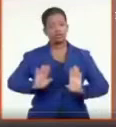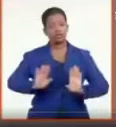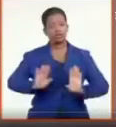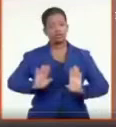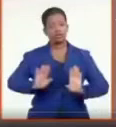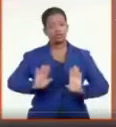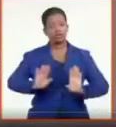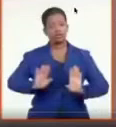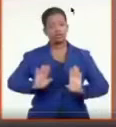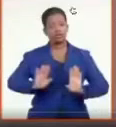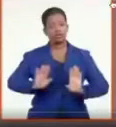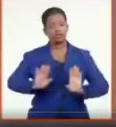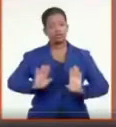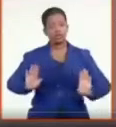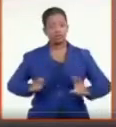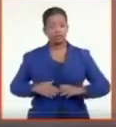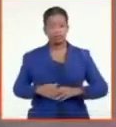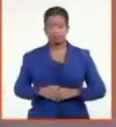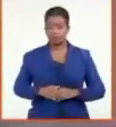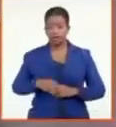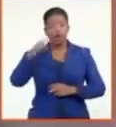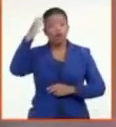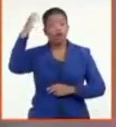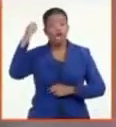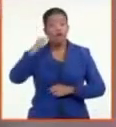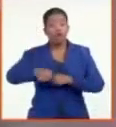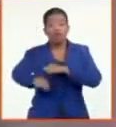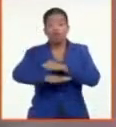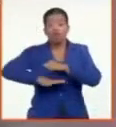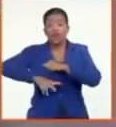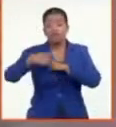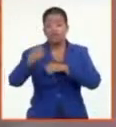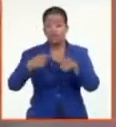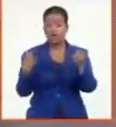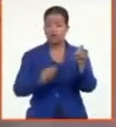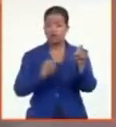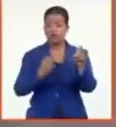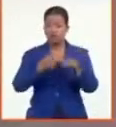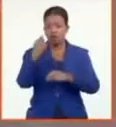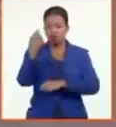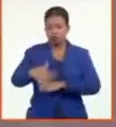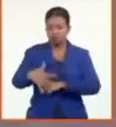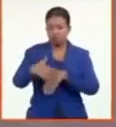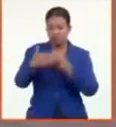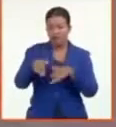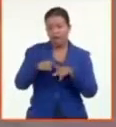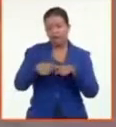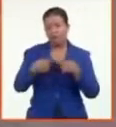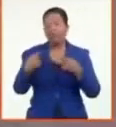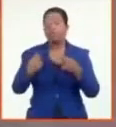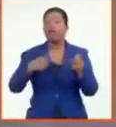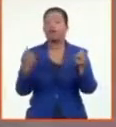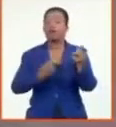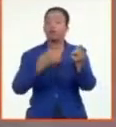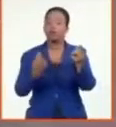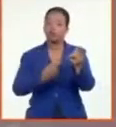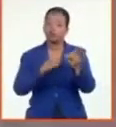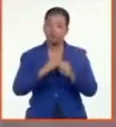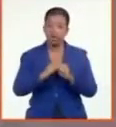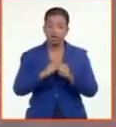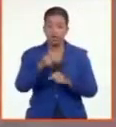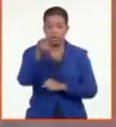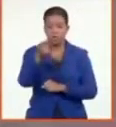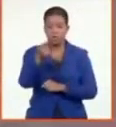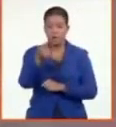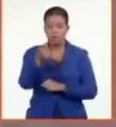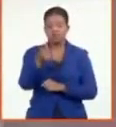eso bien Vamos Hay que luchar contra los precios especulativos y abusivos y hay que hacer concertación de precios con el